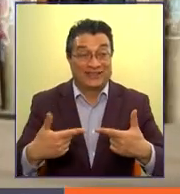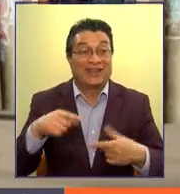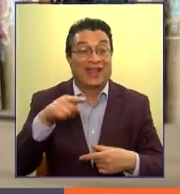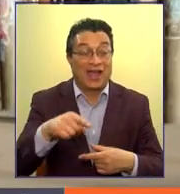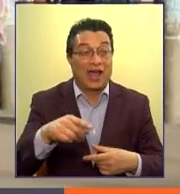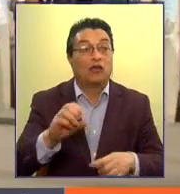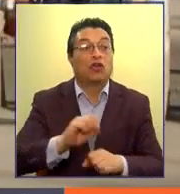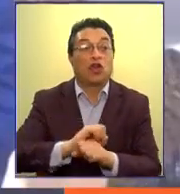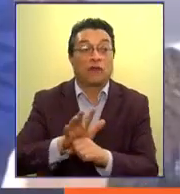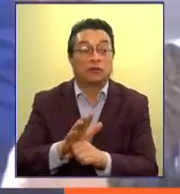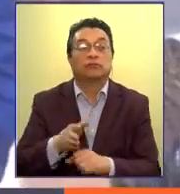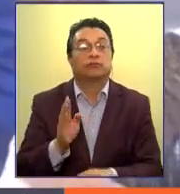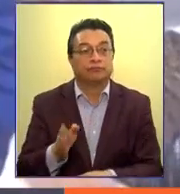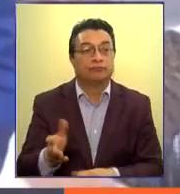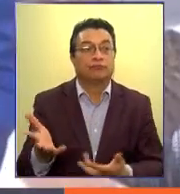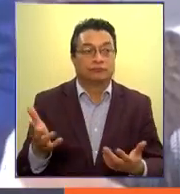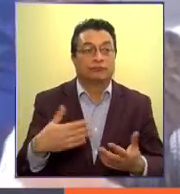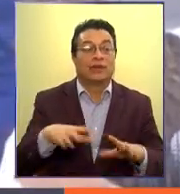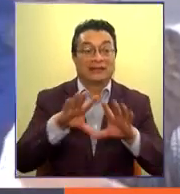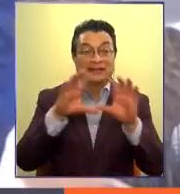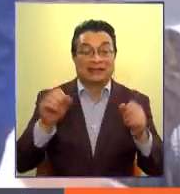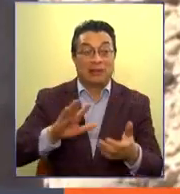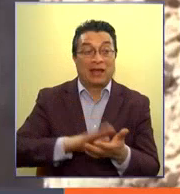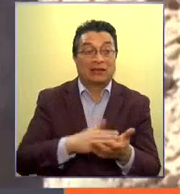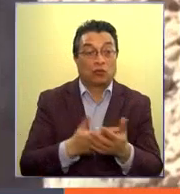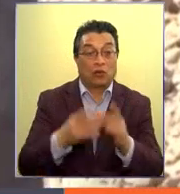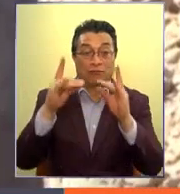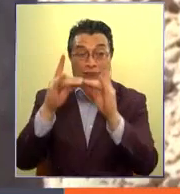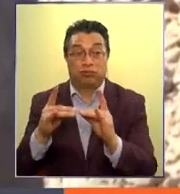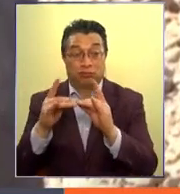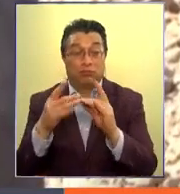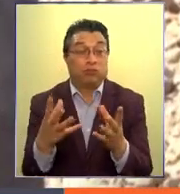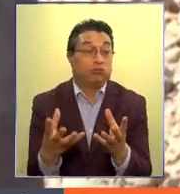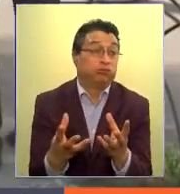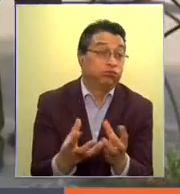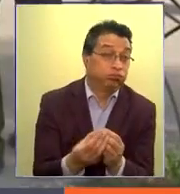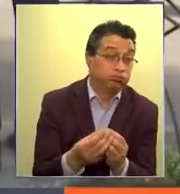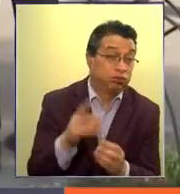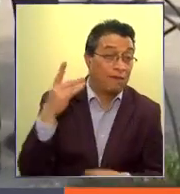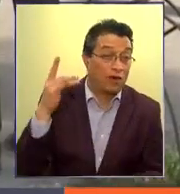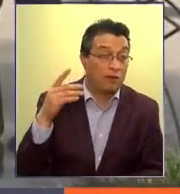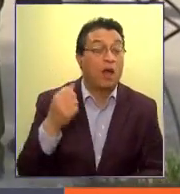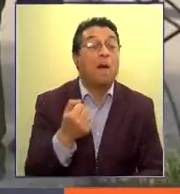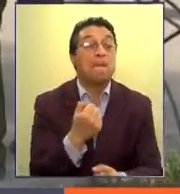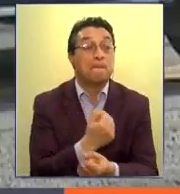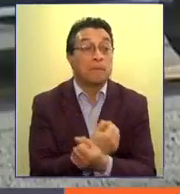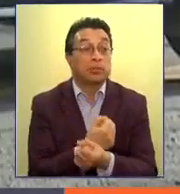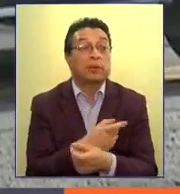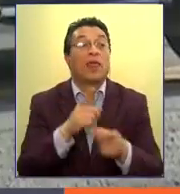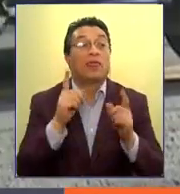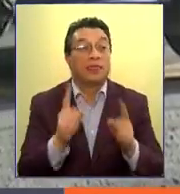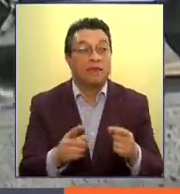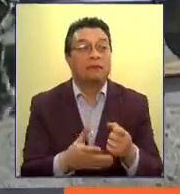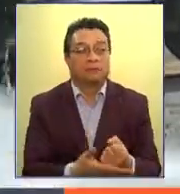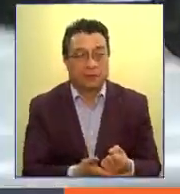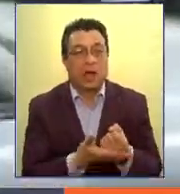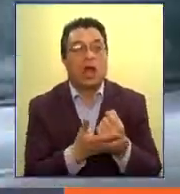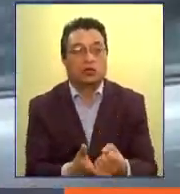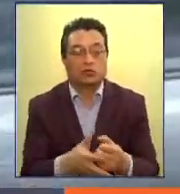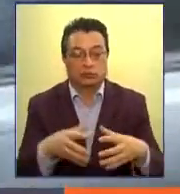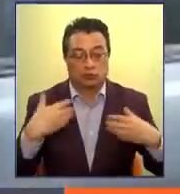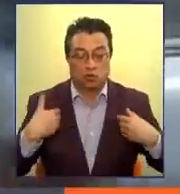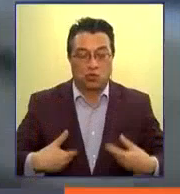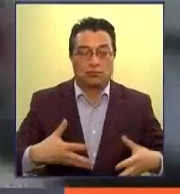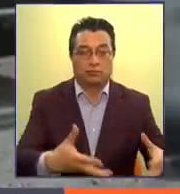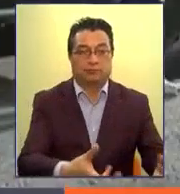da tregua, colapsando los sistemas de salud y funerarios de Bolivia, al punto que la policía ha tenido que colaborar en el retiro de